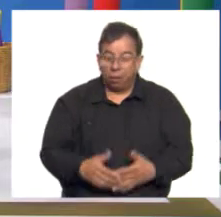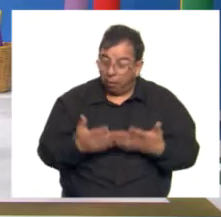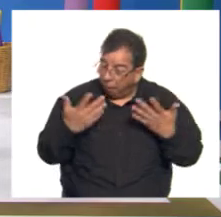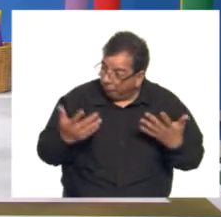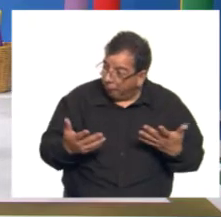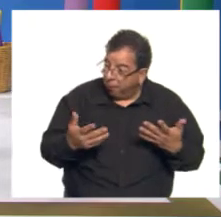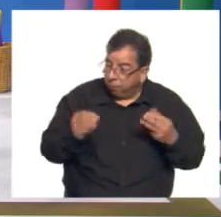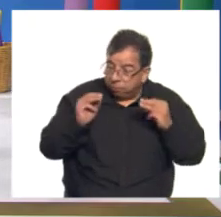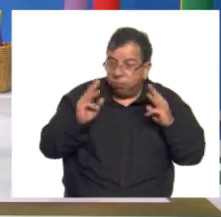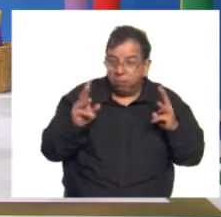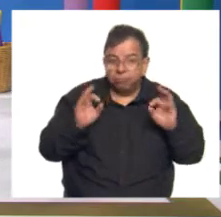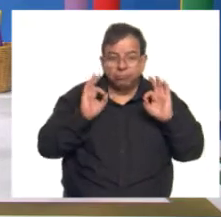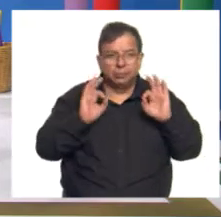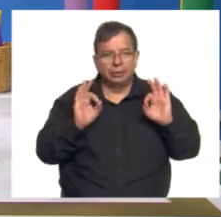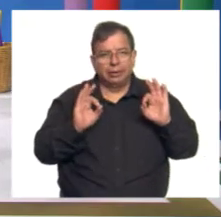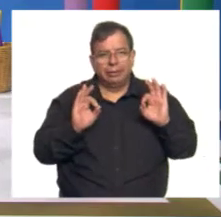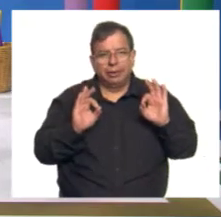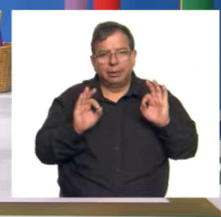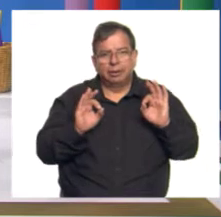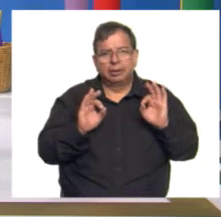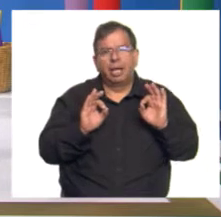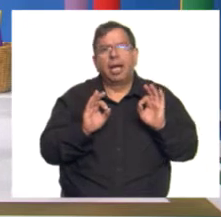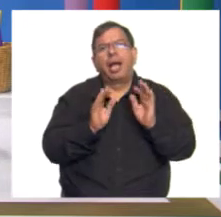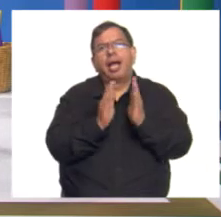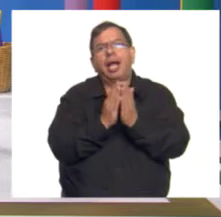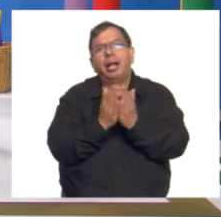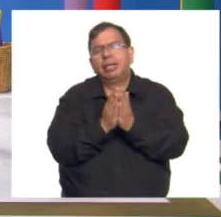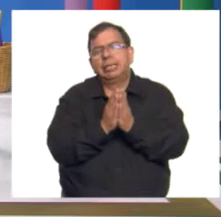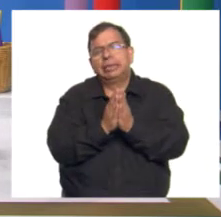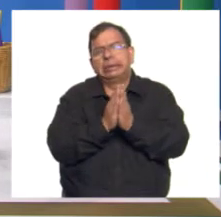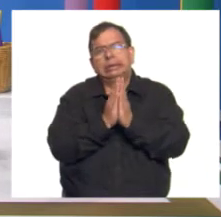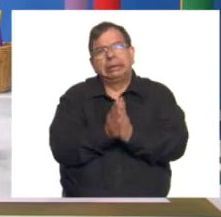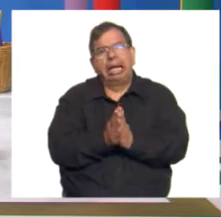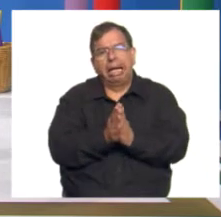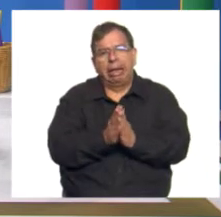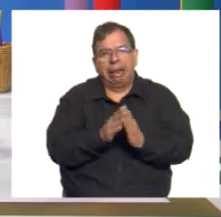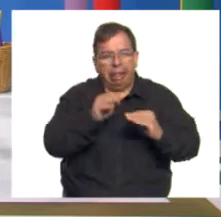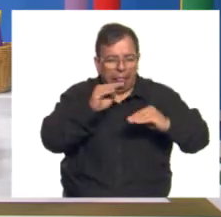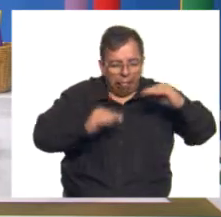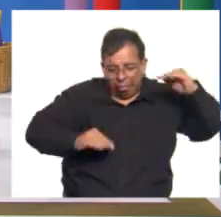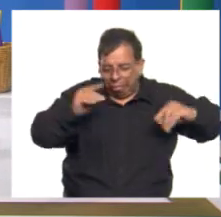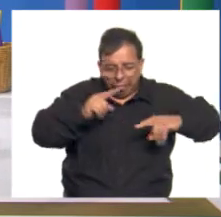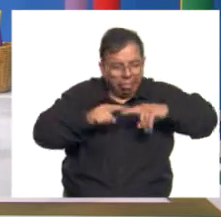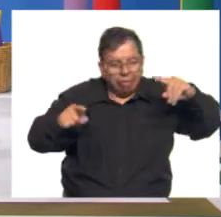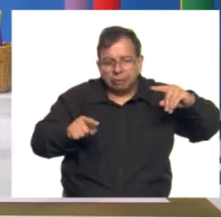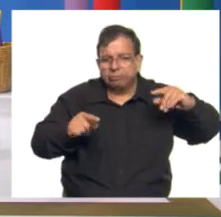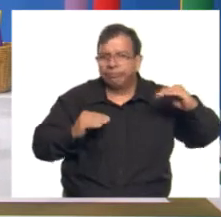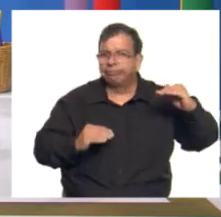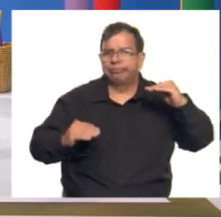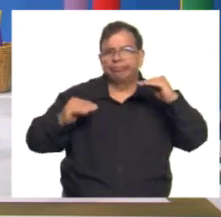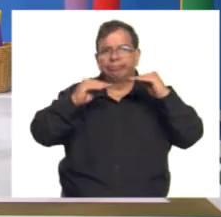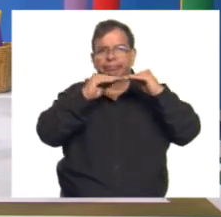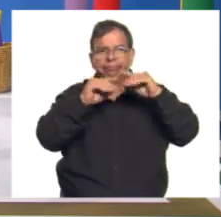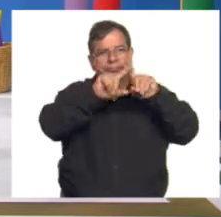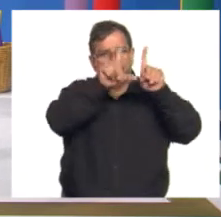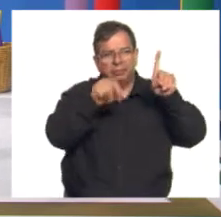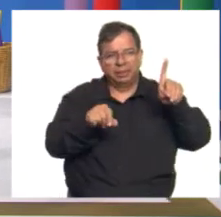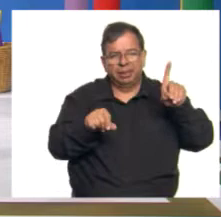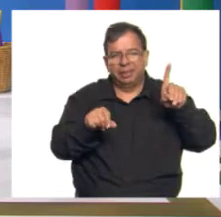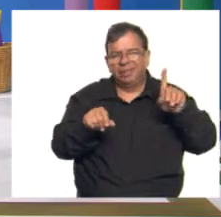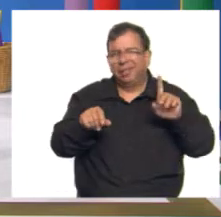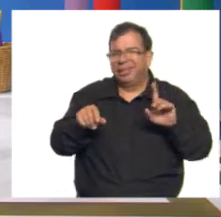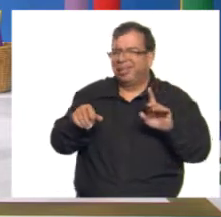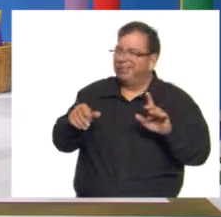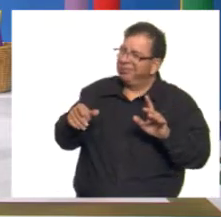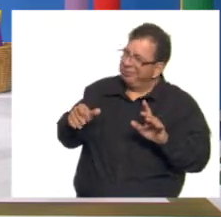¡Genial! Entonces, con esto podrían acabarse por fin las desigualdades a lo largo del país. Pues más o